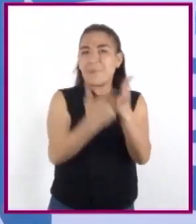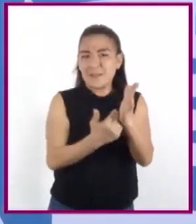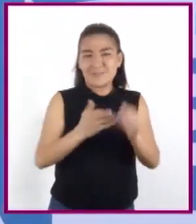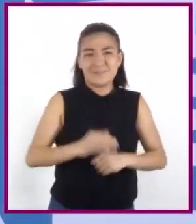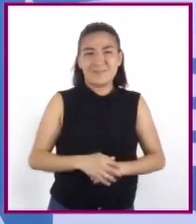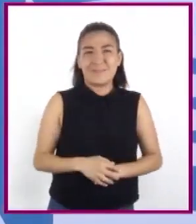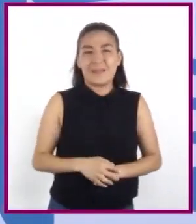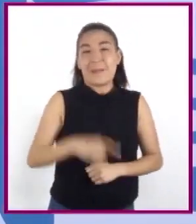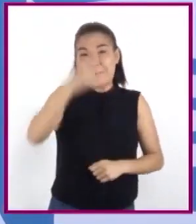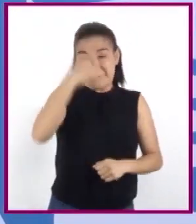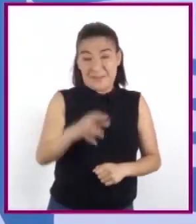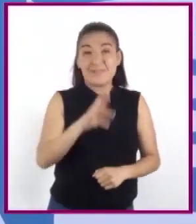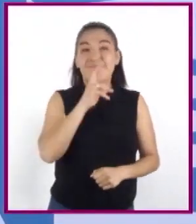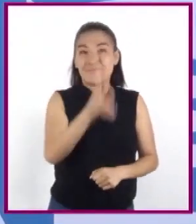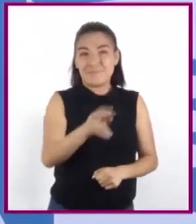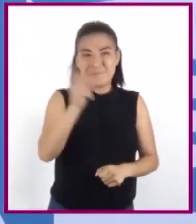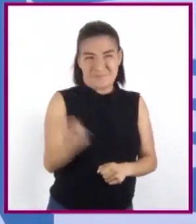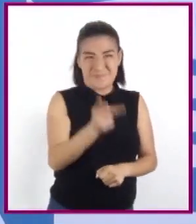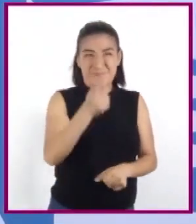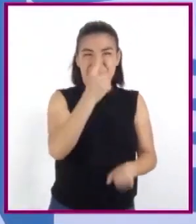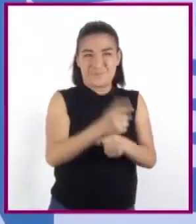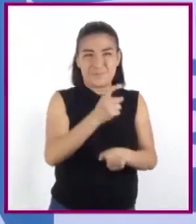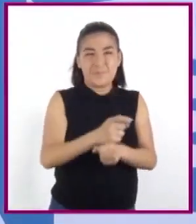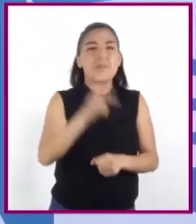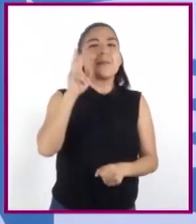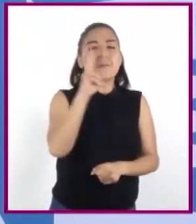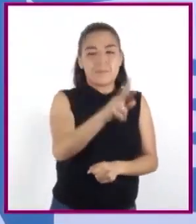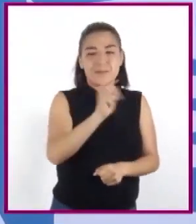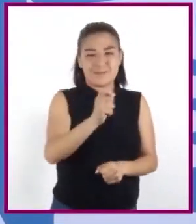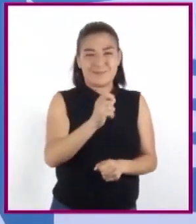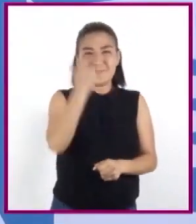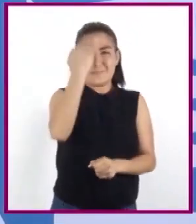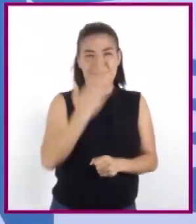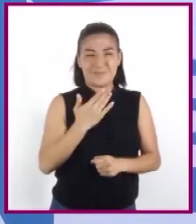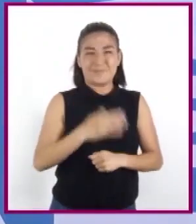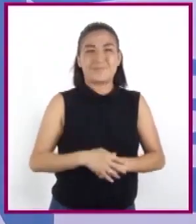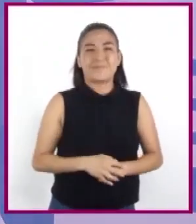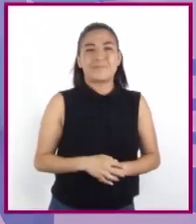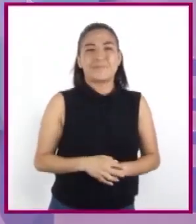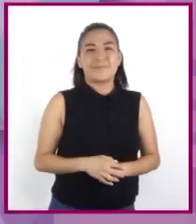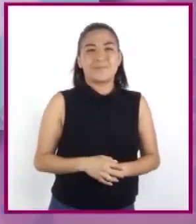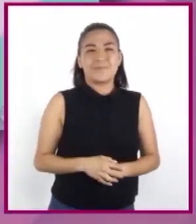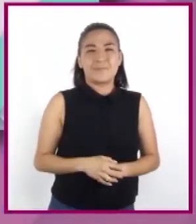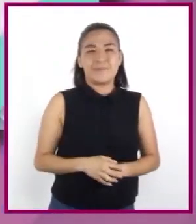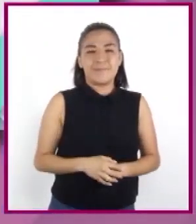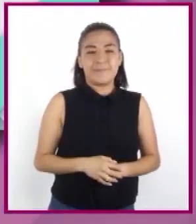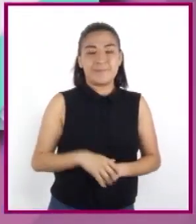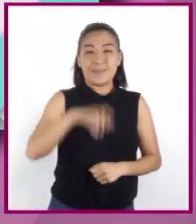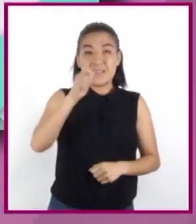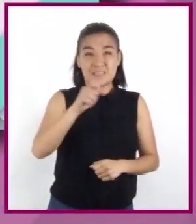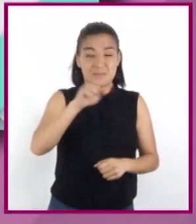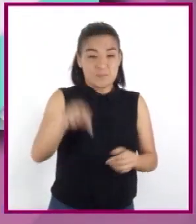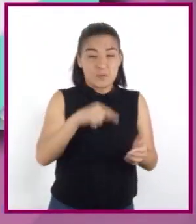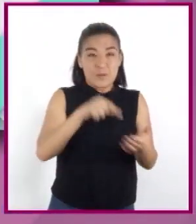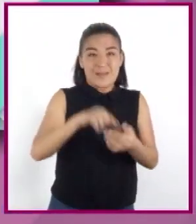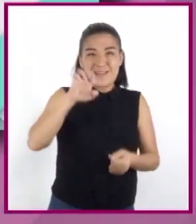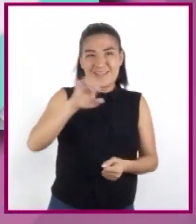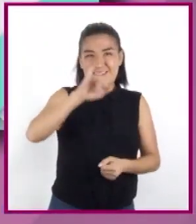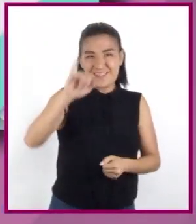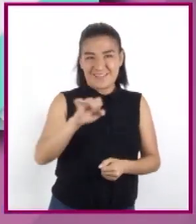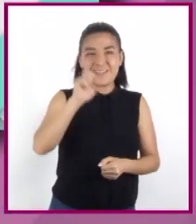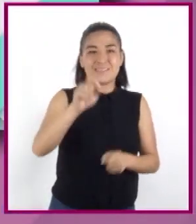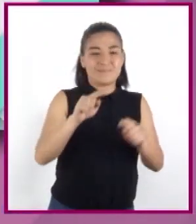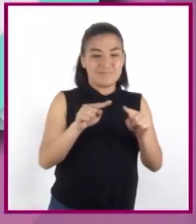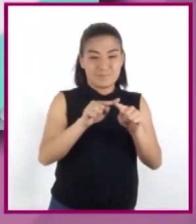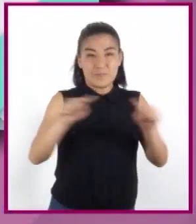Para contestar la pregunta 1, observemos la siguiente imagen. El eje horizontal corresponde al